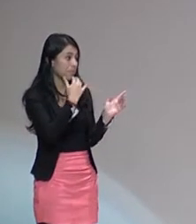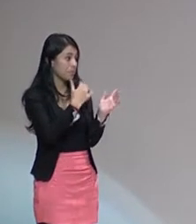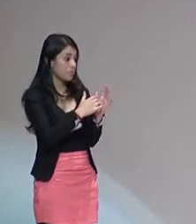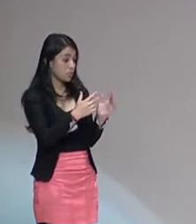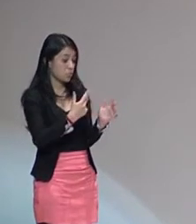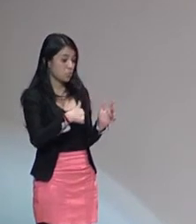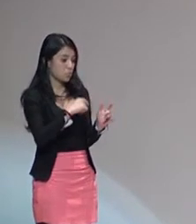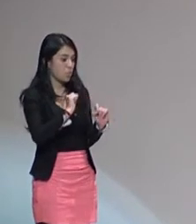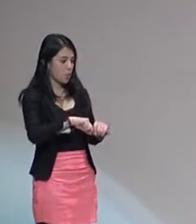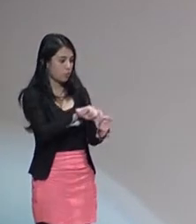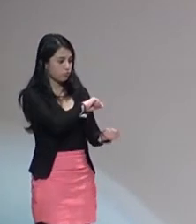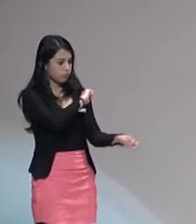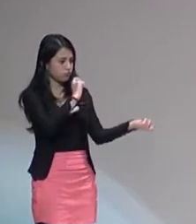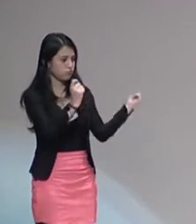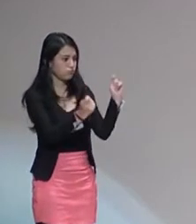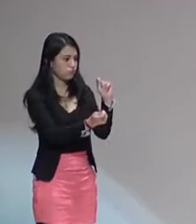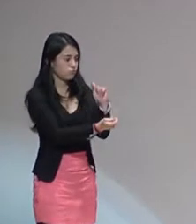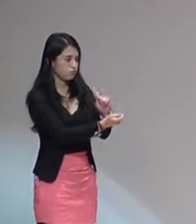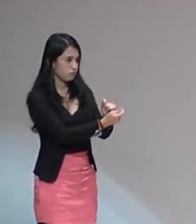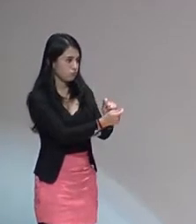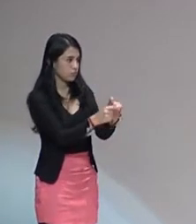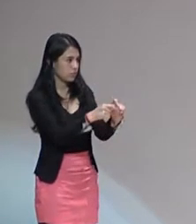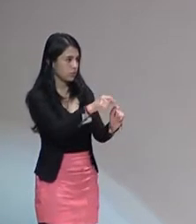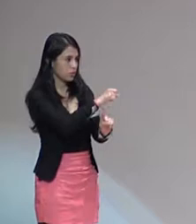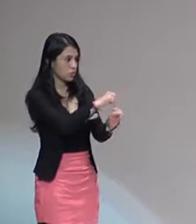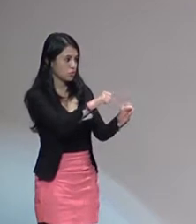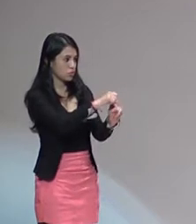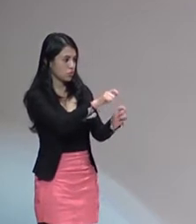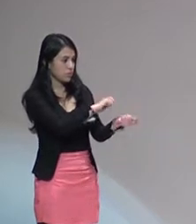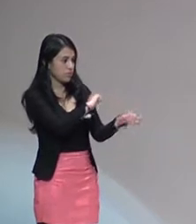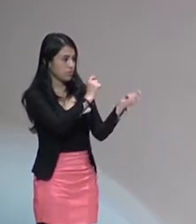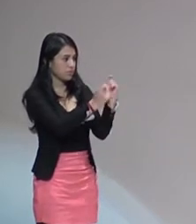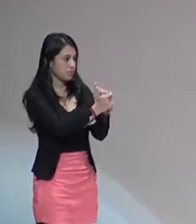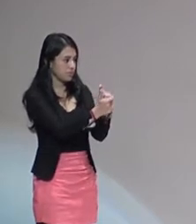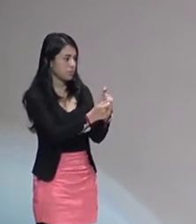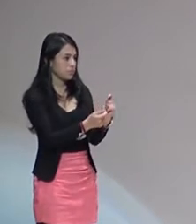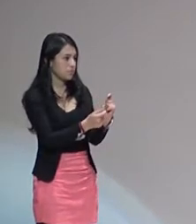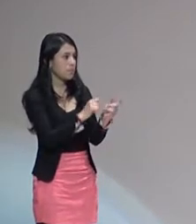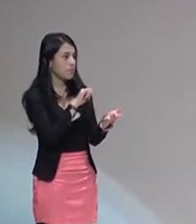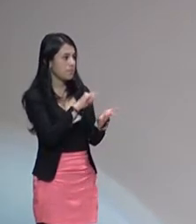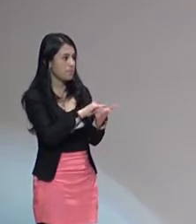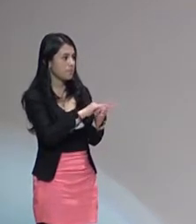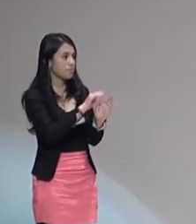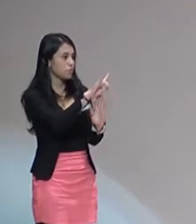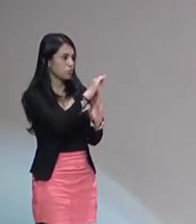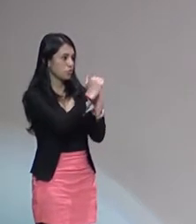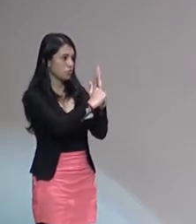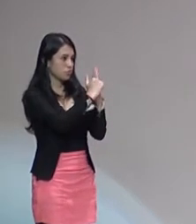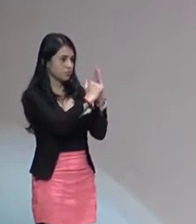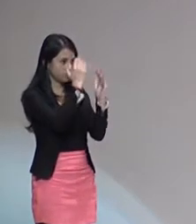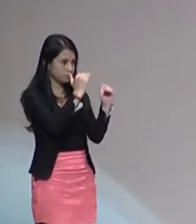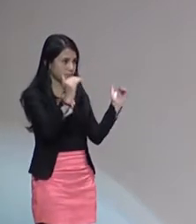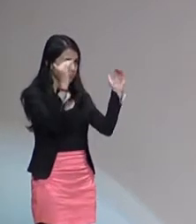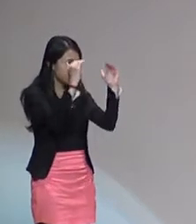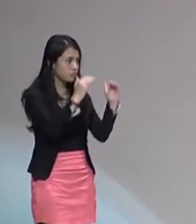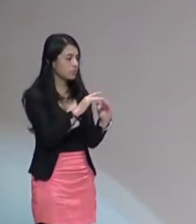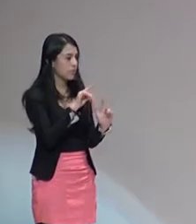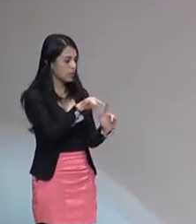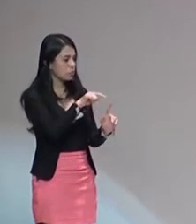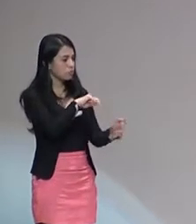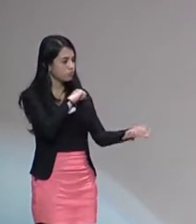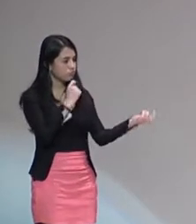lo transformaron en esa sociedad, en esta escuela normal superior, eso